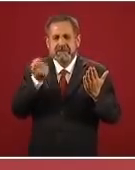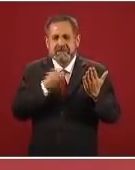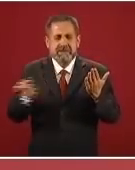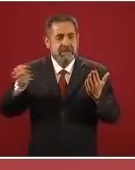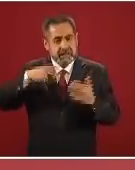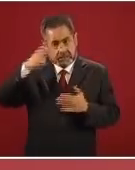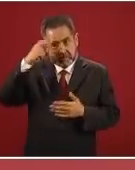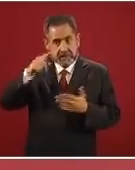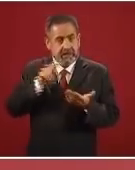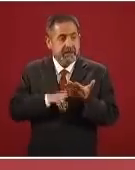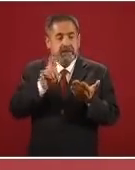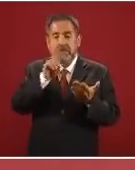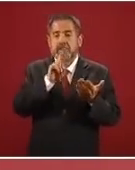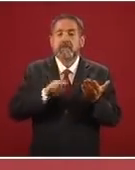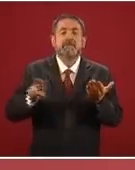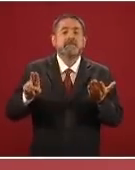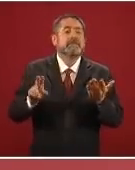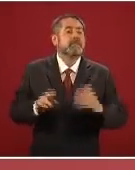de México,